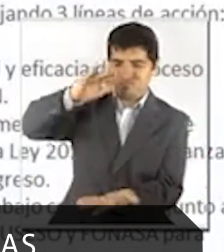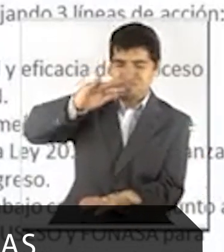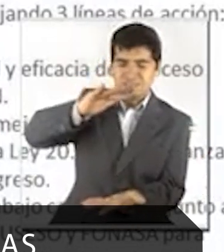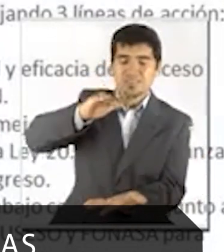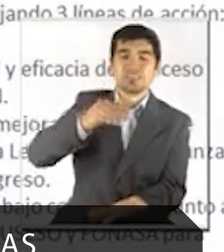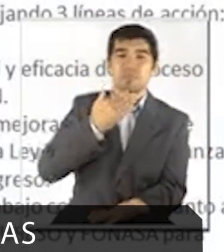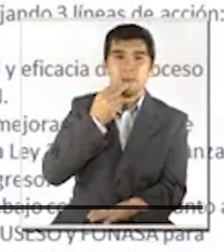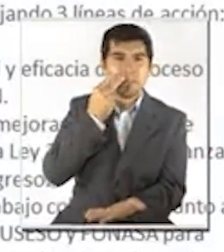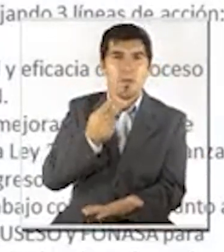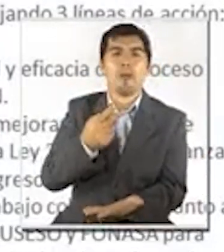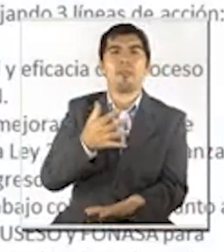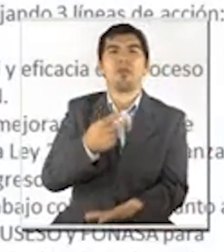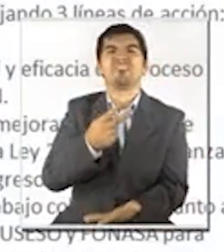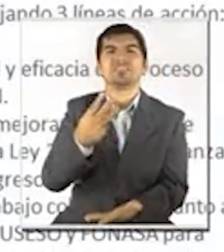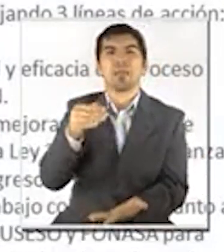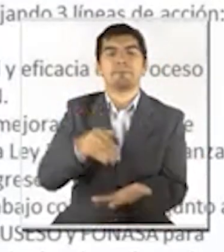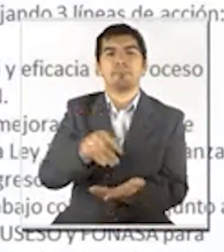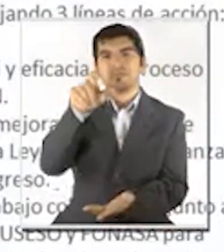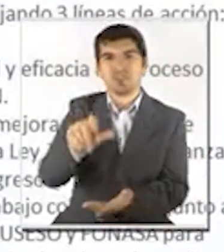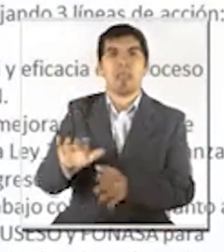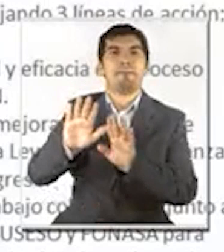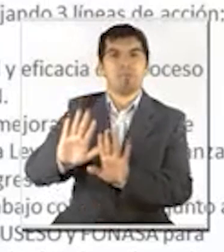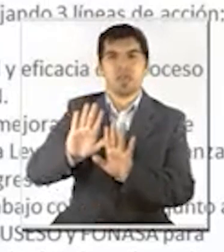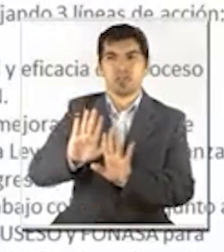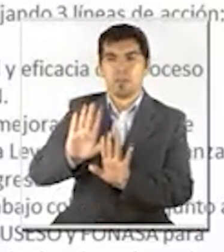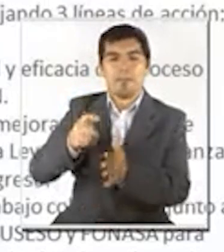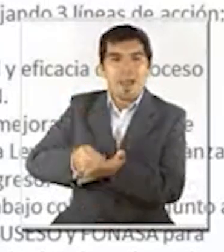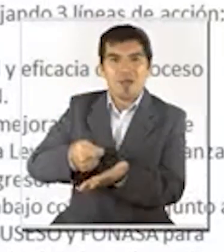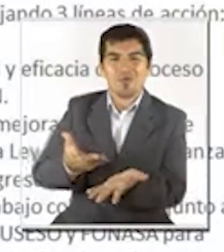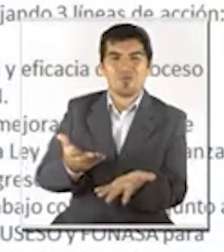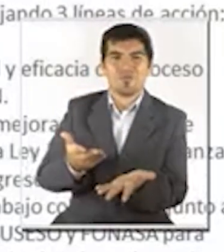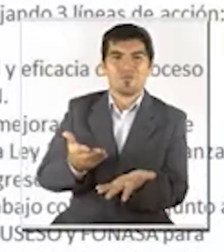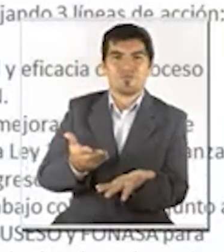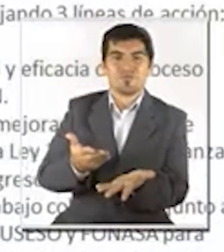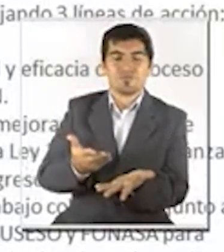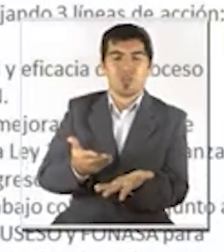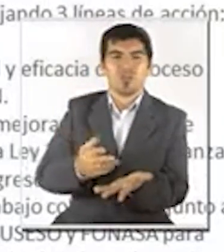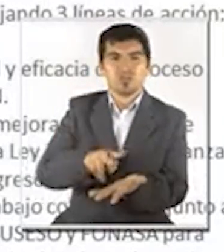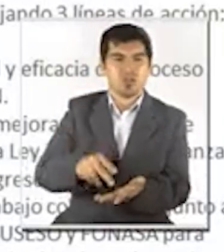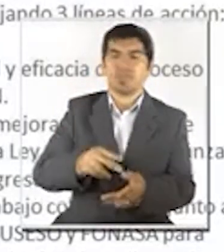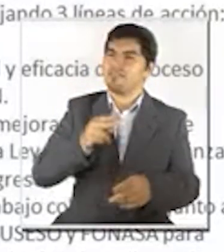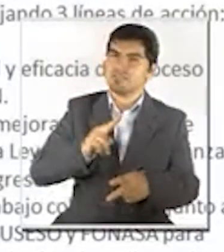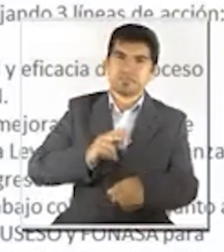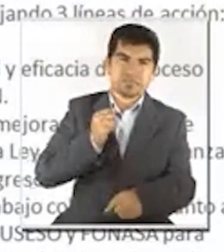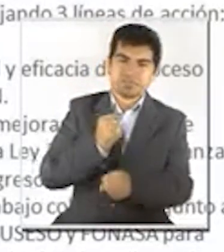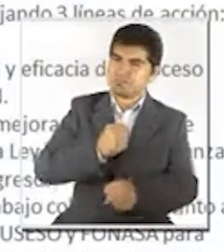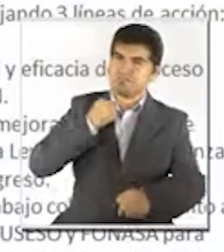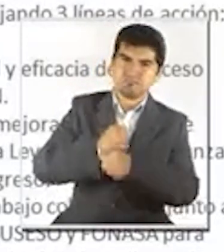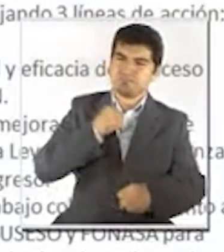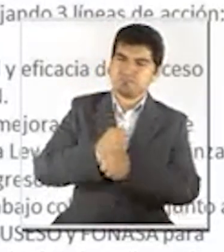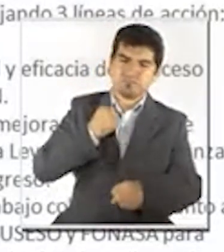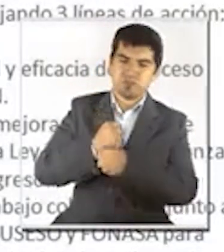nos encontramos con más de 23,000 personas que estaban esperando un pago de una licencia médica al llegar hemos estado haciendo un trabajo sistemático para